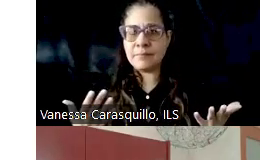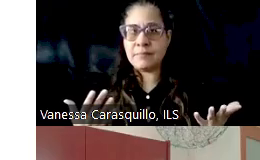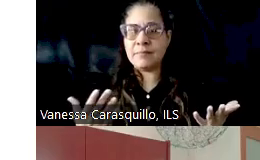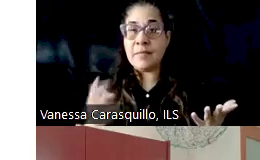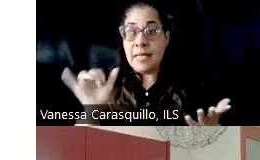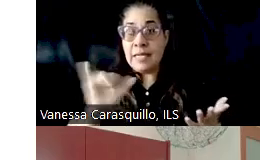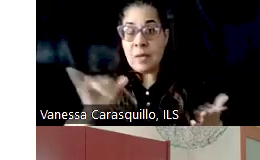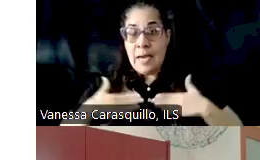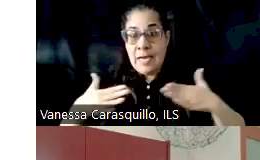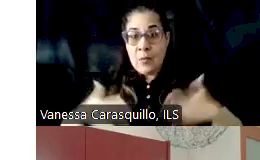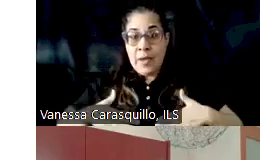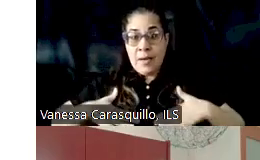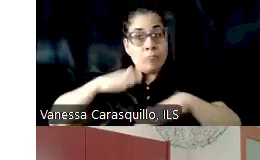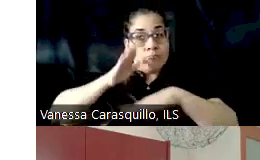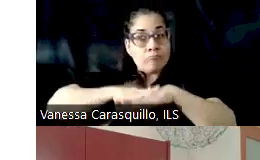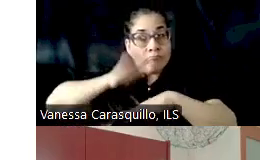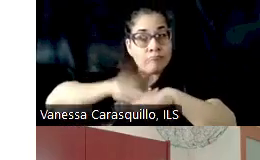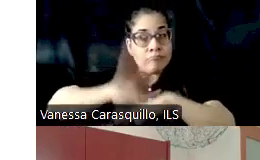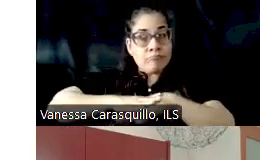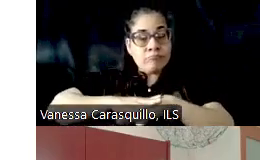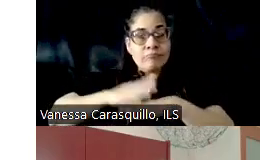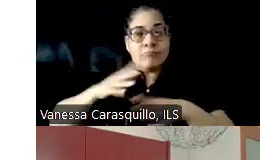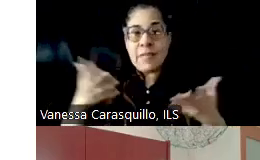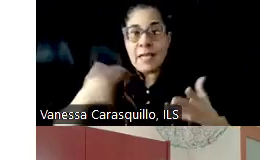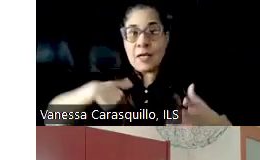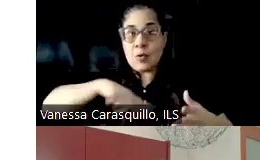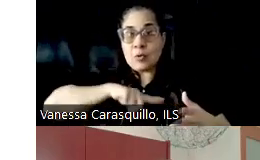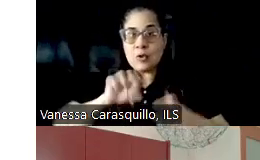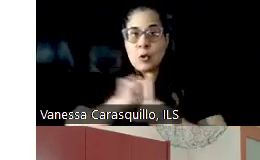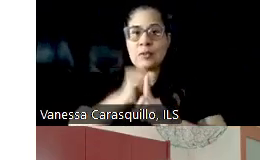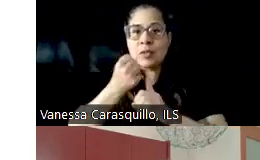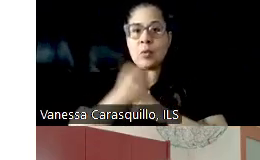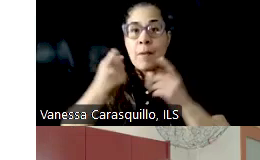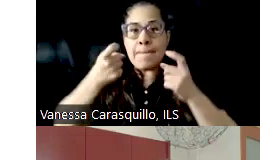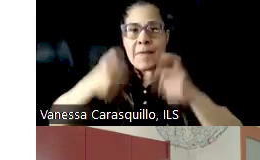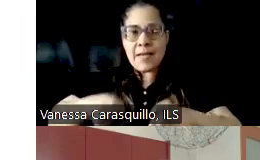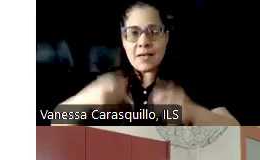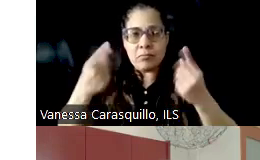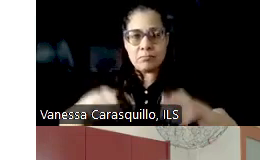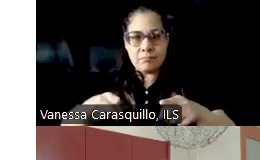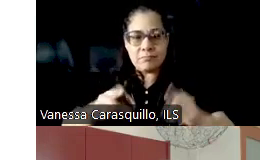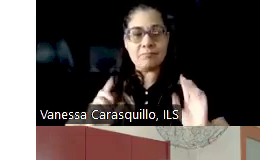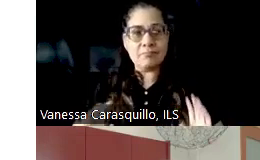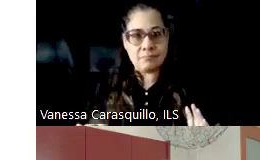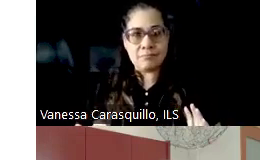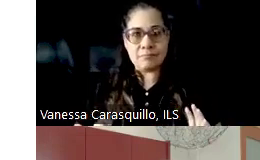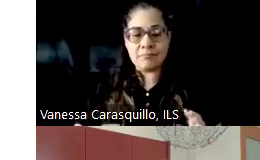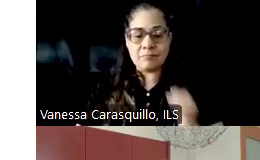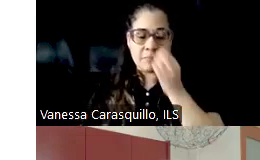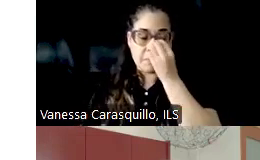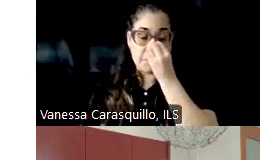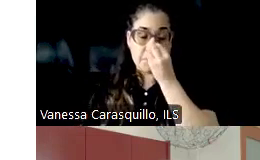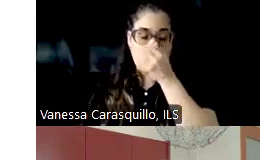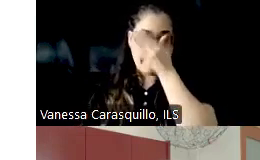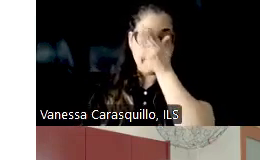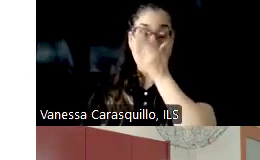del cuerpo que estamos en una situación de peligro. En ese sentido, cuando